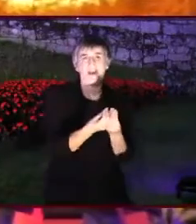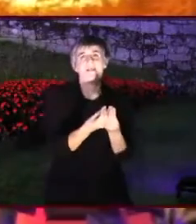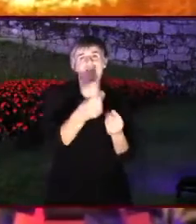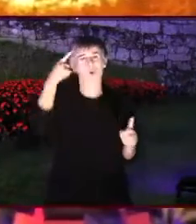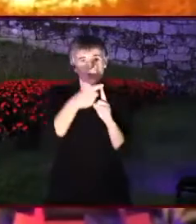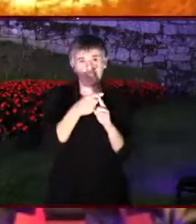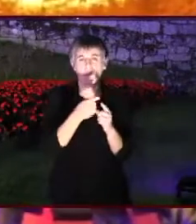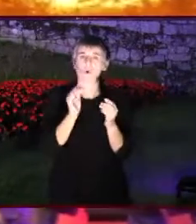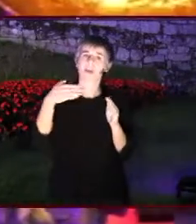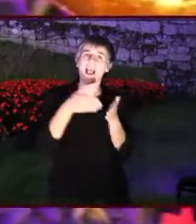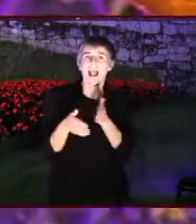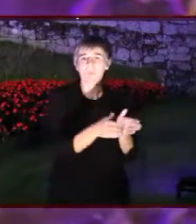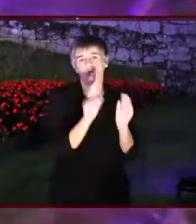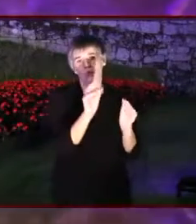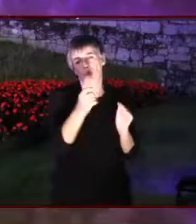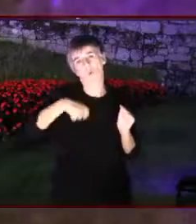Descúbreas Mentoring.